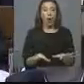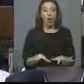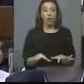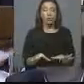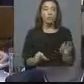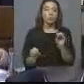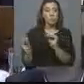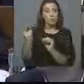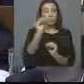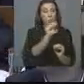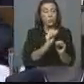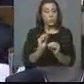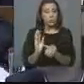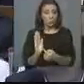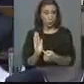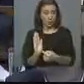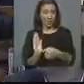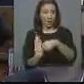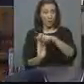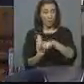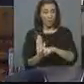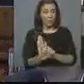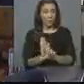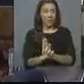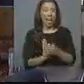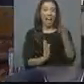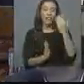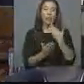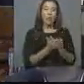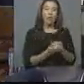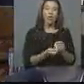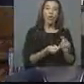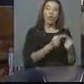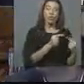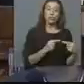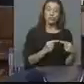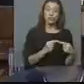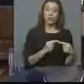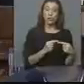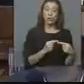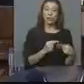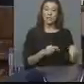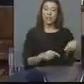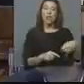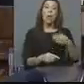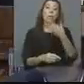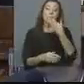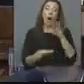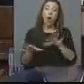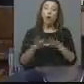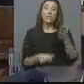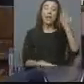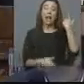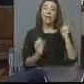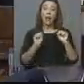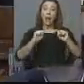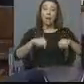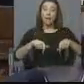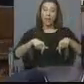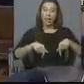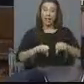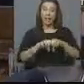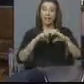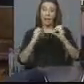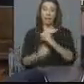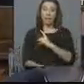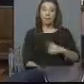han recogido en este proyecto de ley, en su discusión en el Senado, que han mejorado en los contenidos que se habían aprobado en la Cámara de